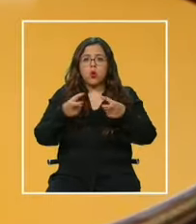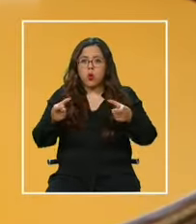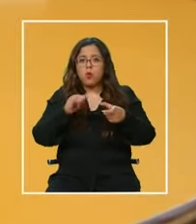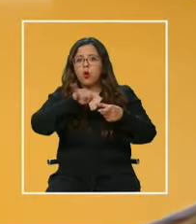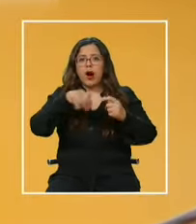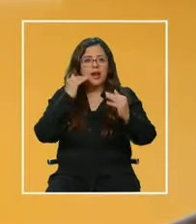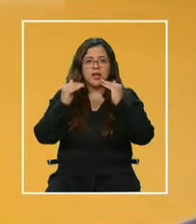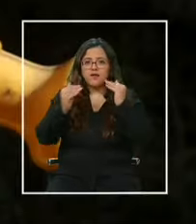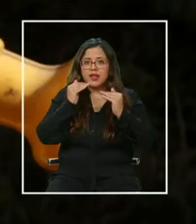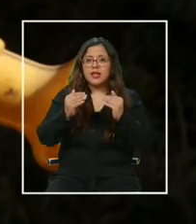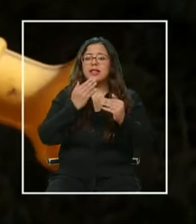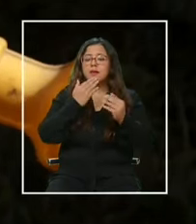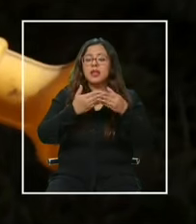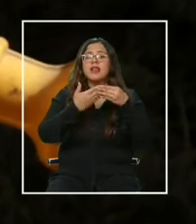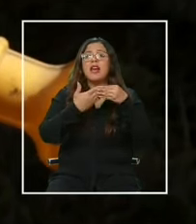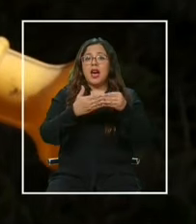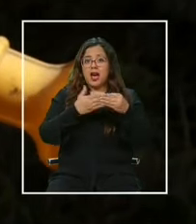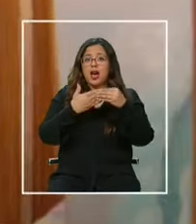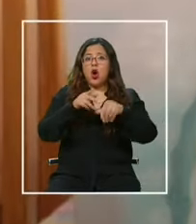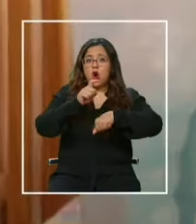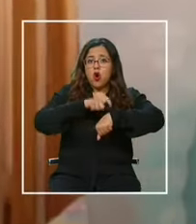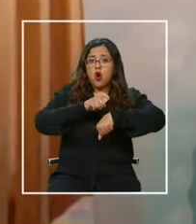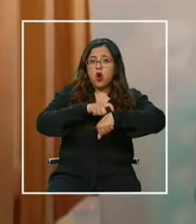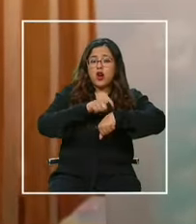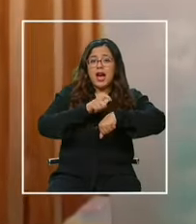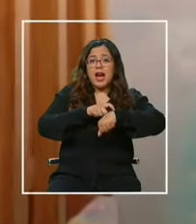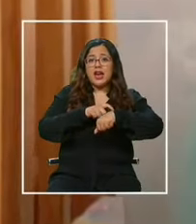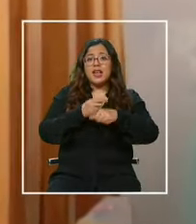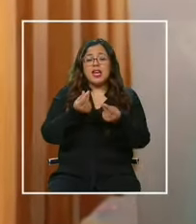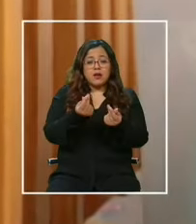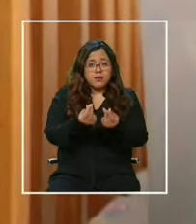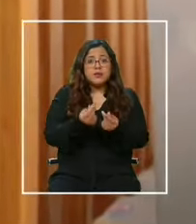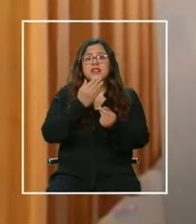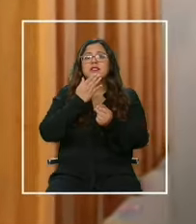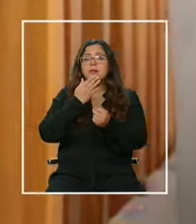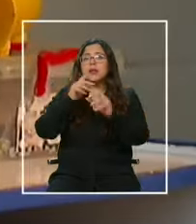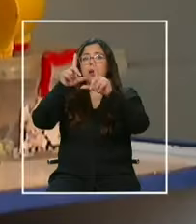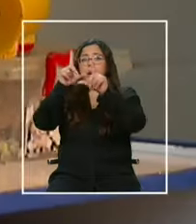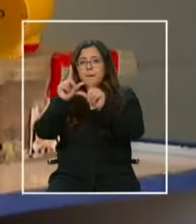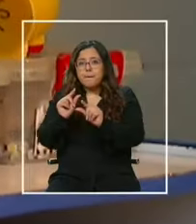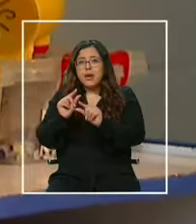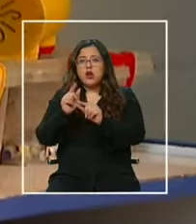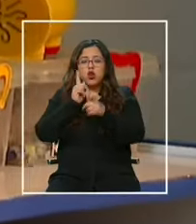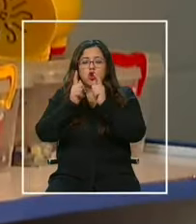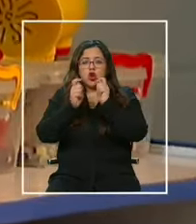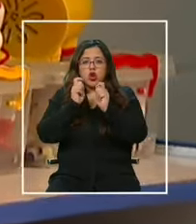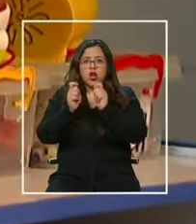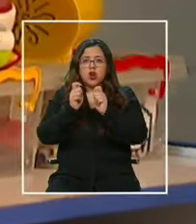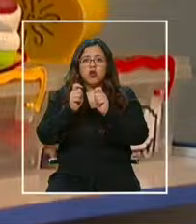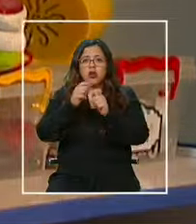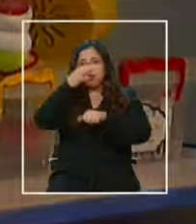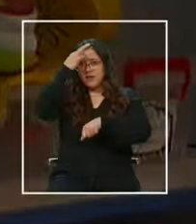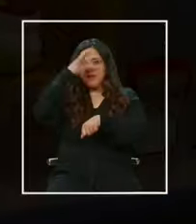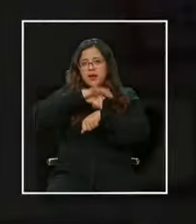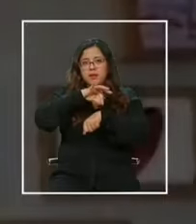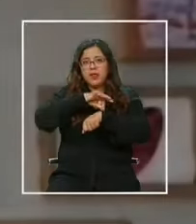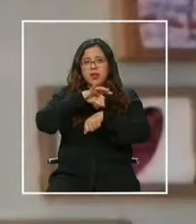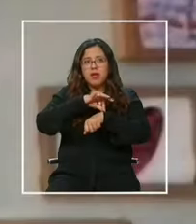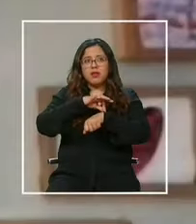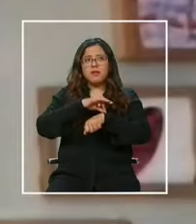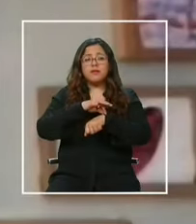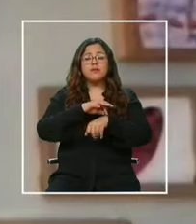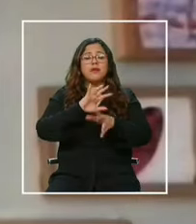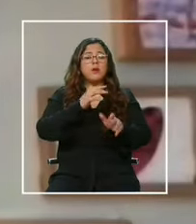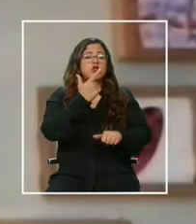flexibilidad horaria, acceso económico o por creer que hay menor riesgo de contagios de enfermedades. Sabemos que alrededor de